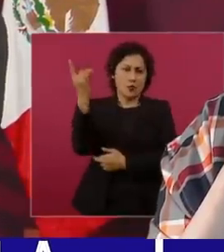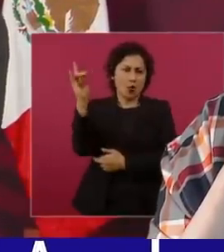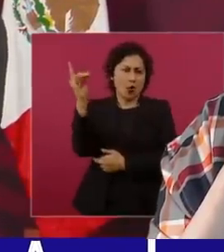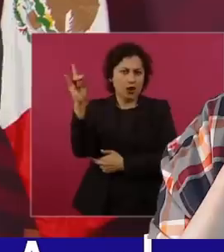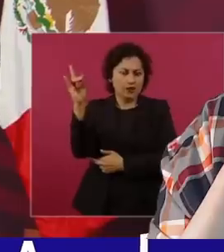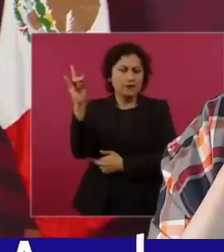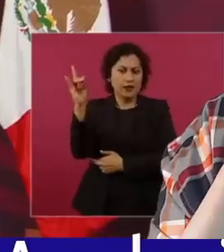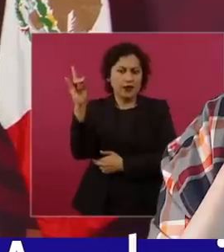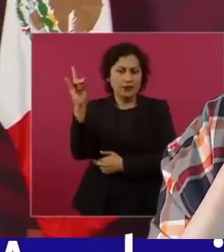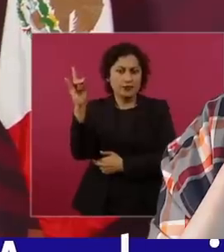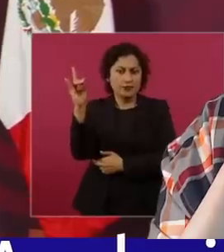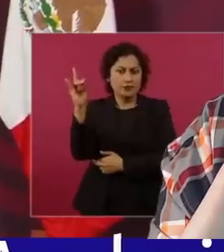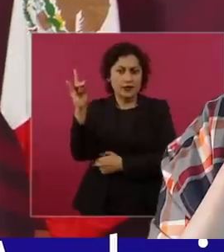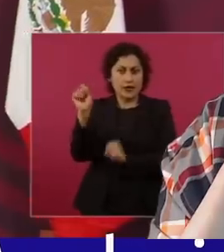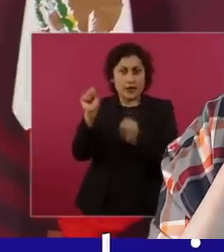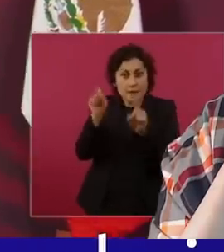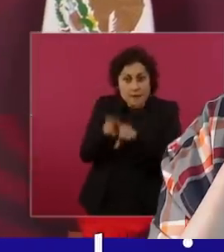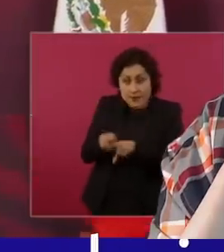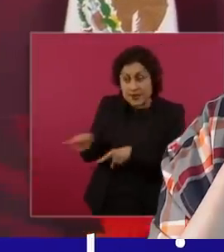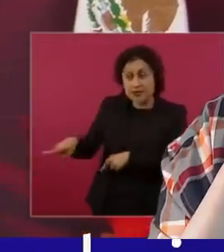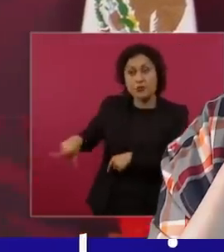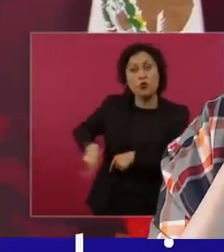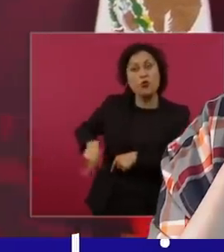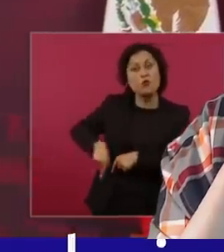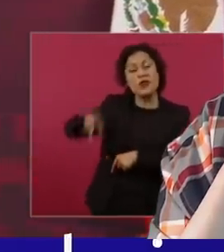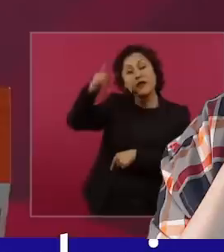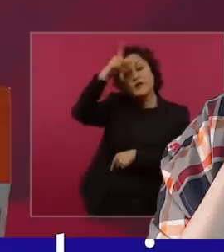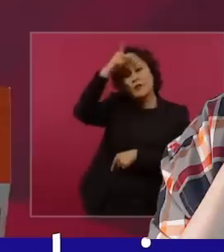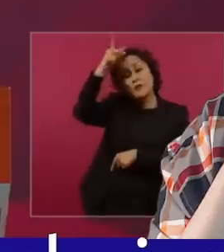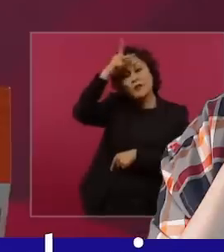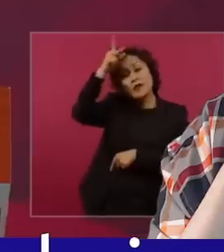que el gobierno de Perú nos prohibió